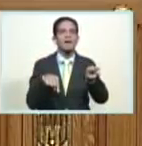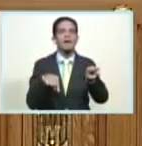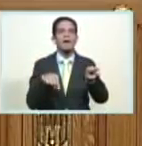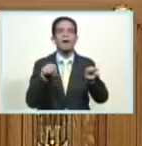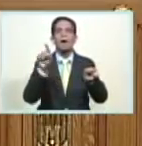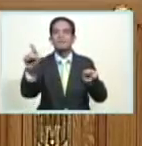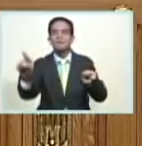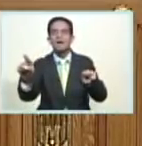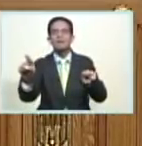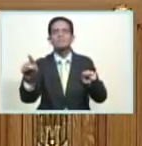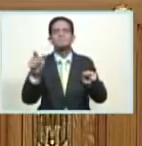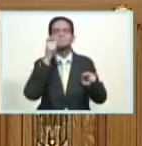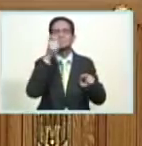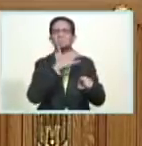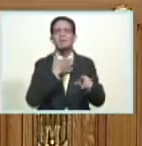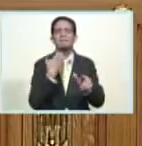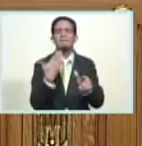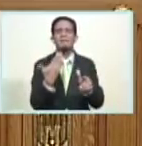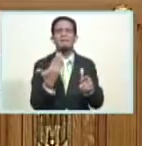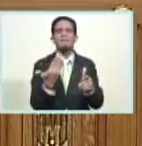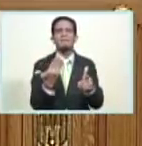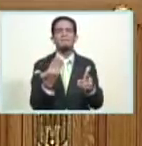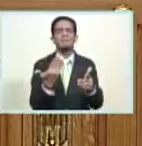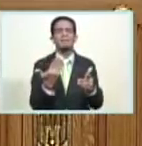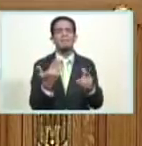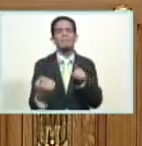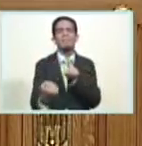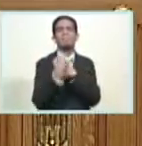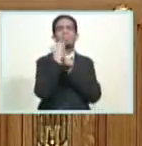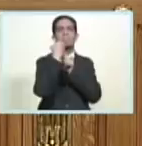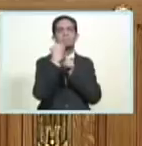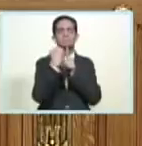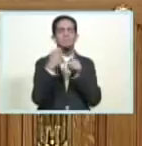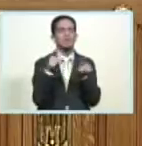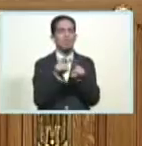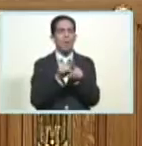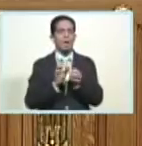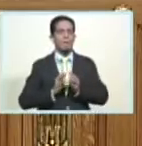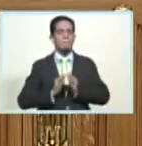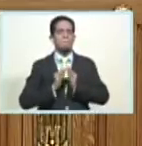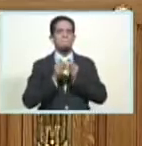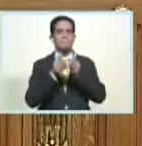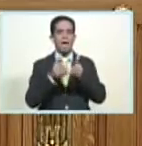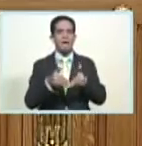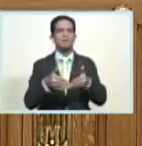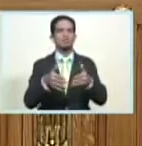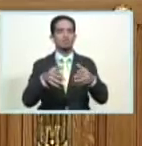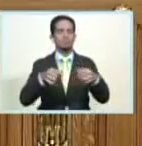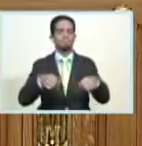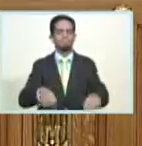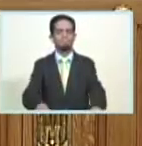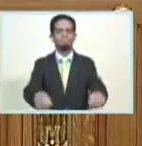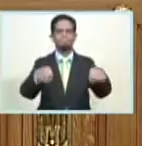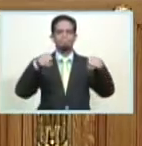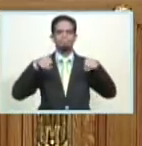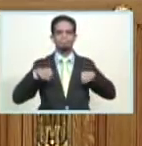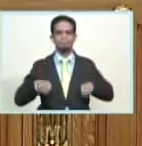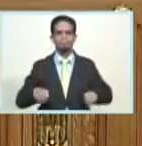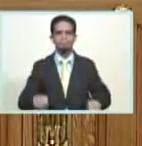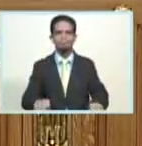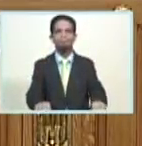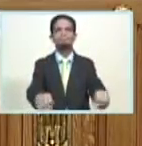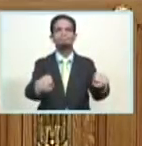pretenda sabotear el camino de Venezuela. Es como que vayamos en un barco a remo y en vez de